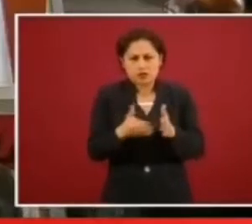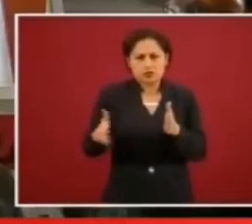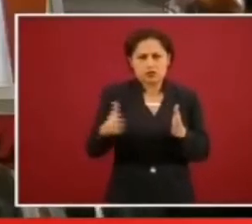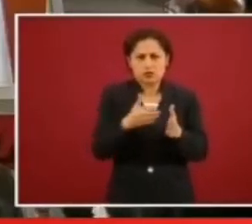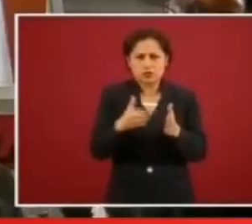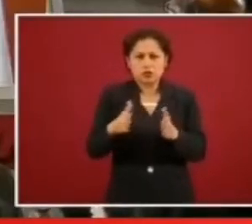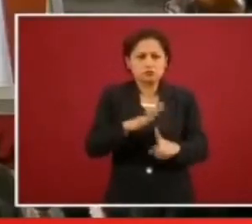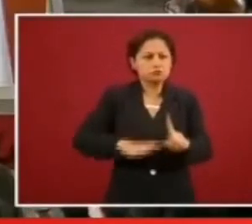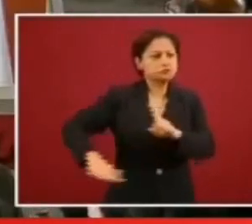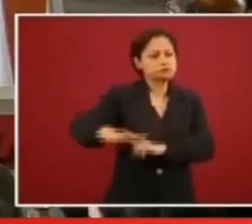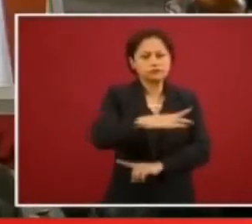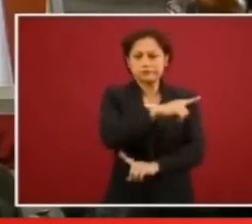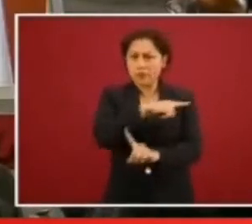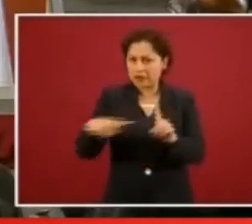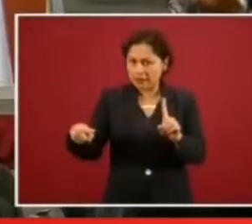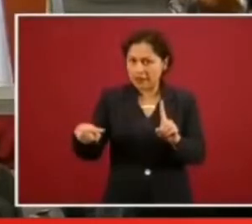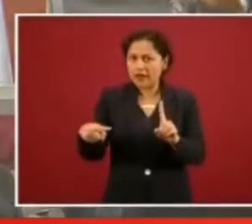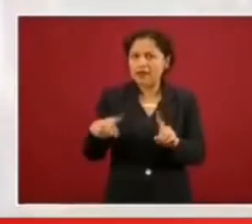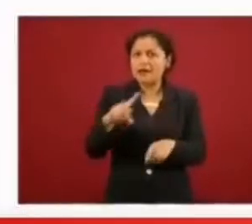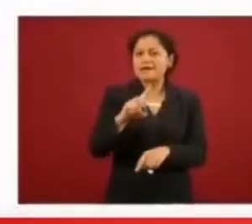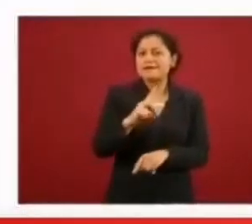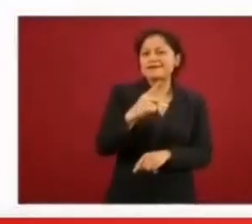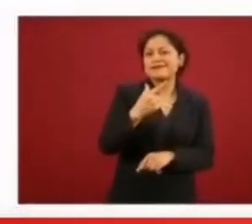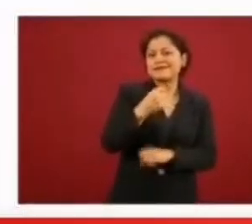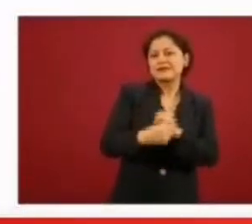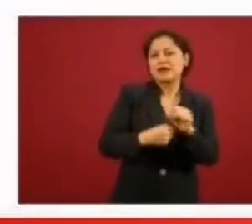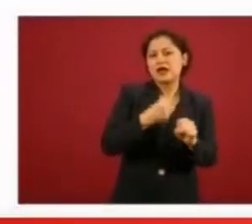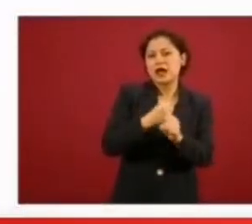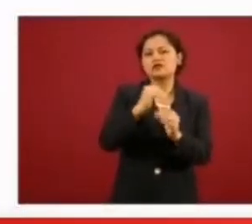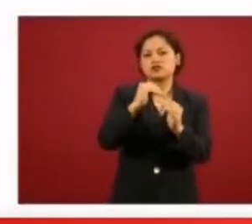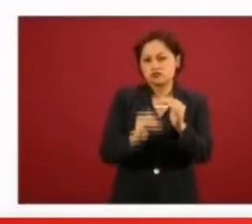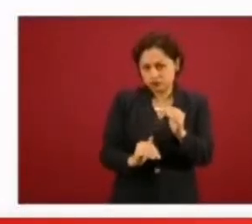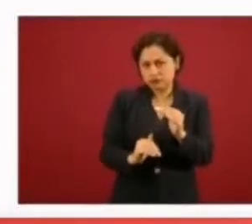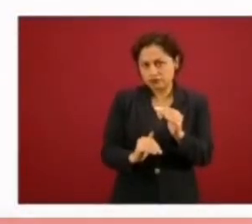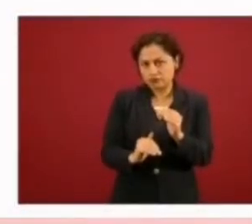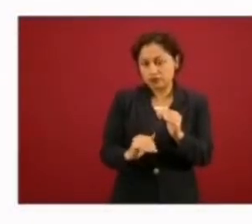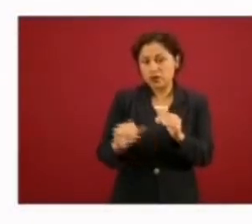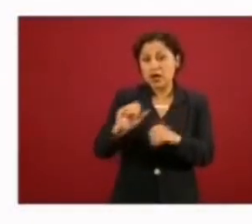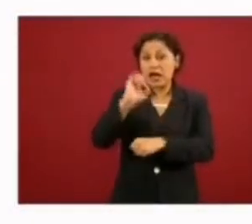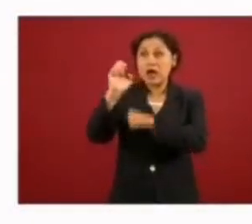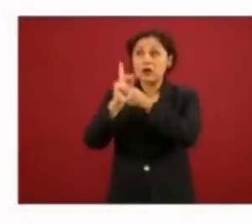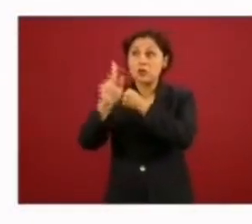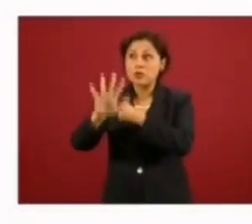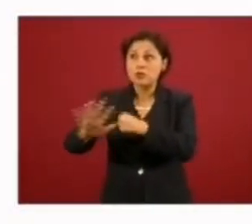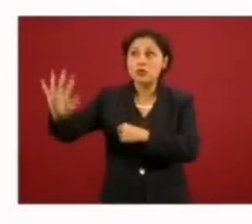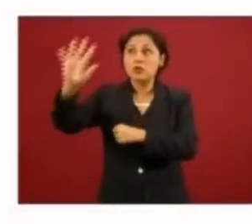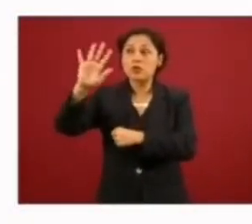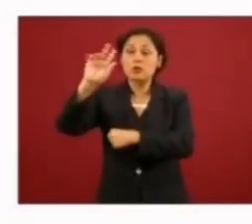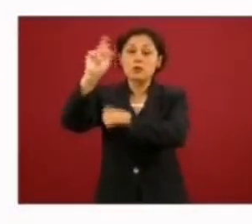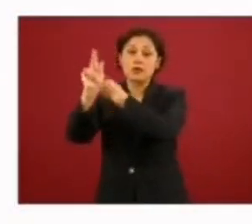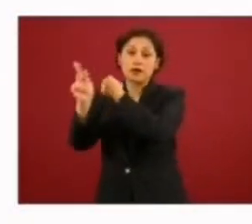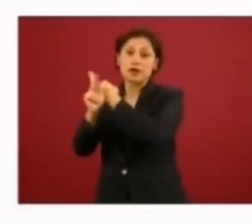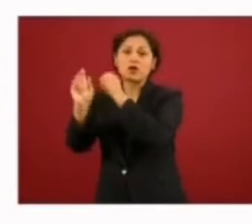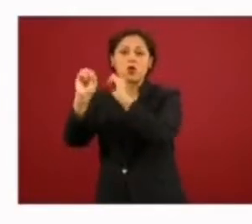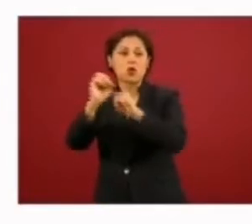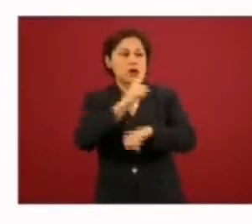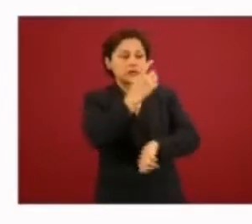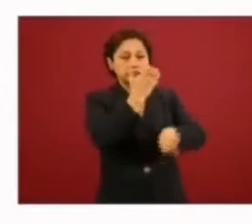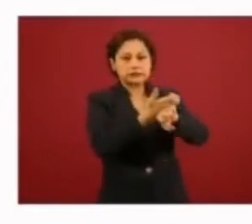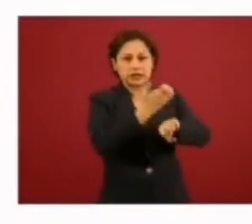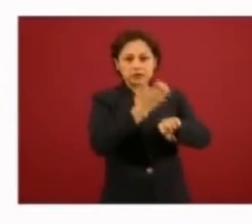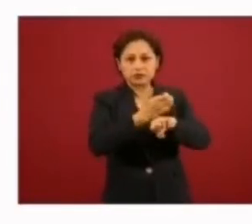la población tiene 37 años o menos. Si lo comparamos con los países de Europa Occidental o Estados Unidos, tenemos